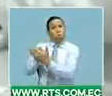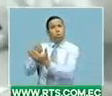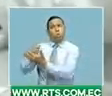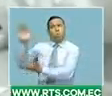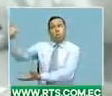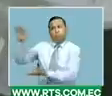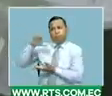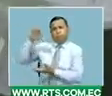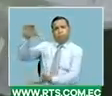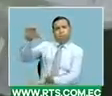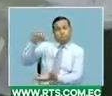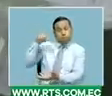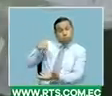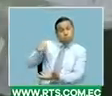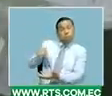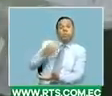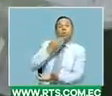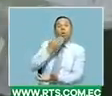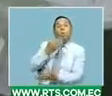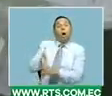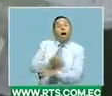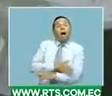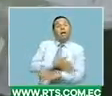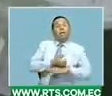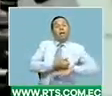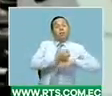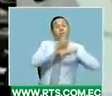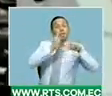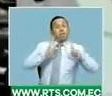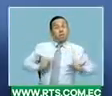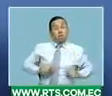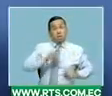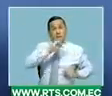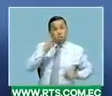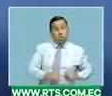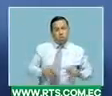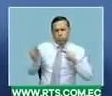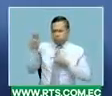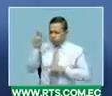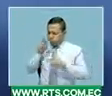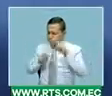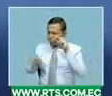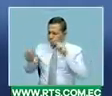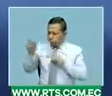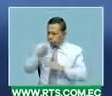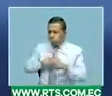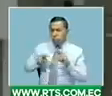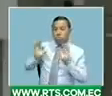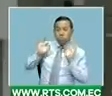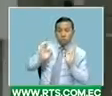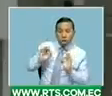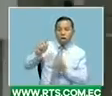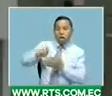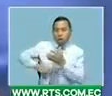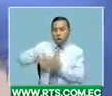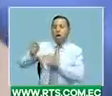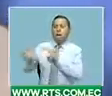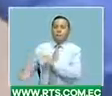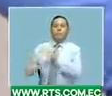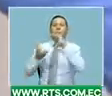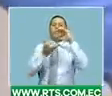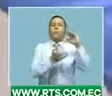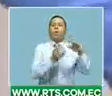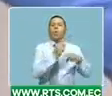al país tienen que ser reguladas por el Ministerio de Salud Pública y a su vez calificadas por la Agencia Nacional de Regulación, Control y Vigilancia Sanitaria,